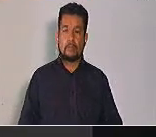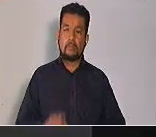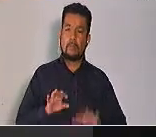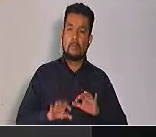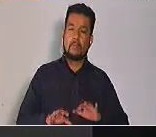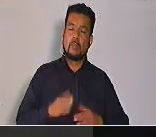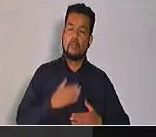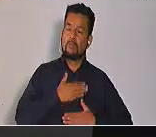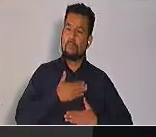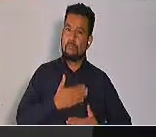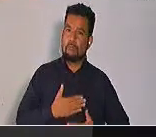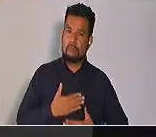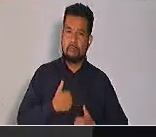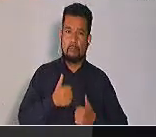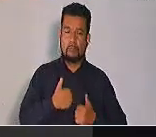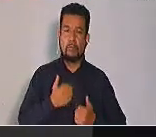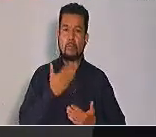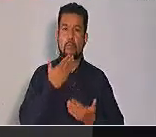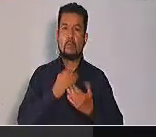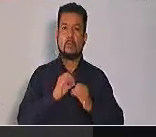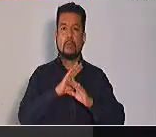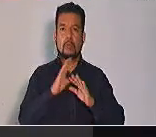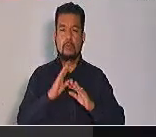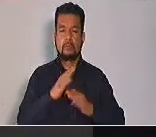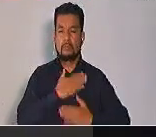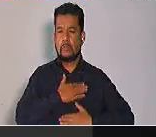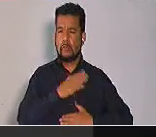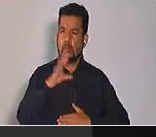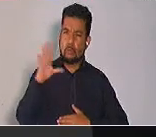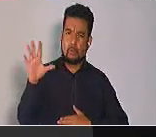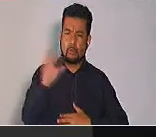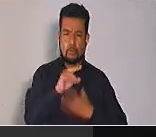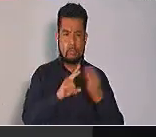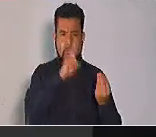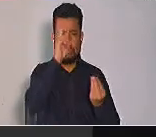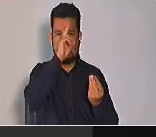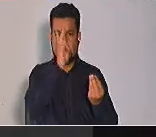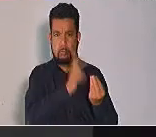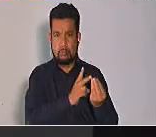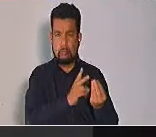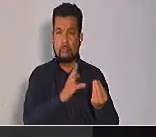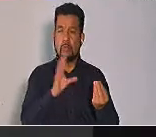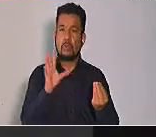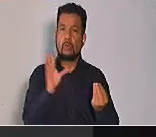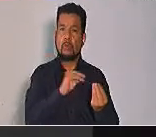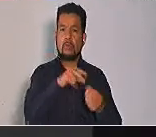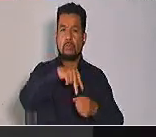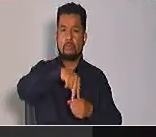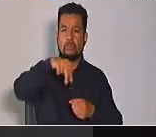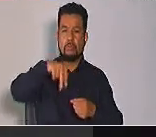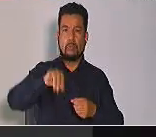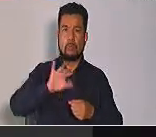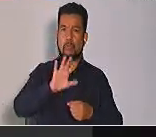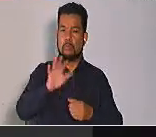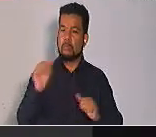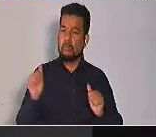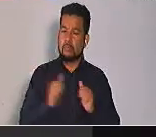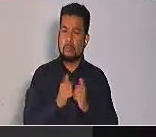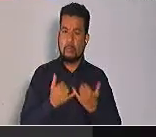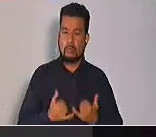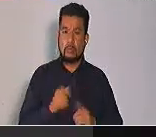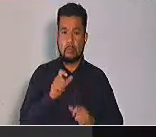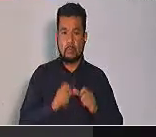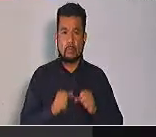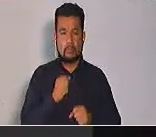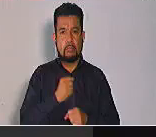Secretario, un gusto saludarlo. Muy buenos días. Un saludo para todos los honorables concejales, para todos los ibaguereños que nos acompañan, los